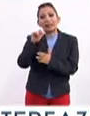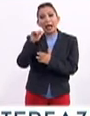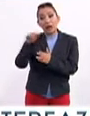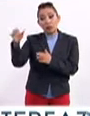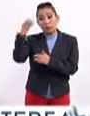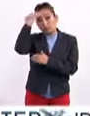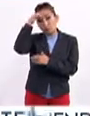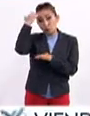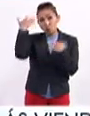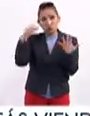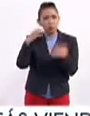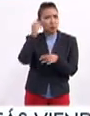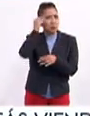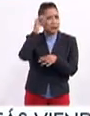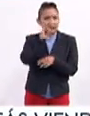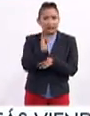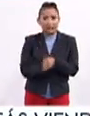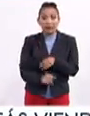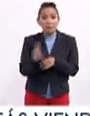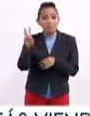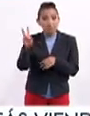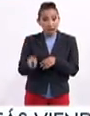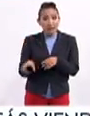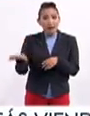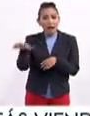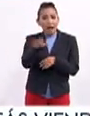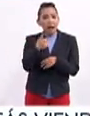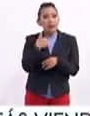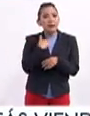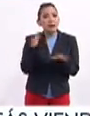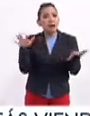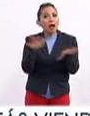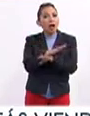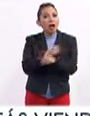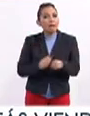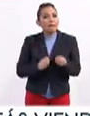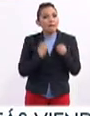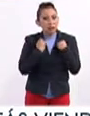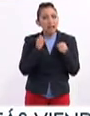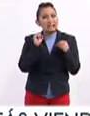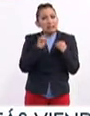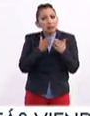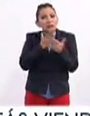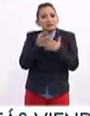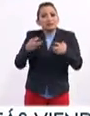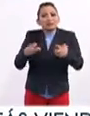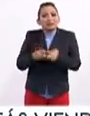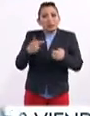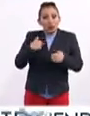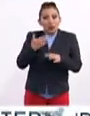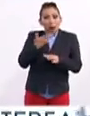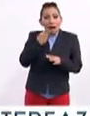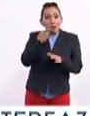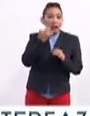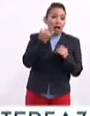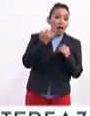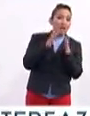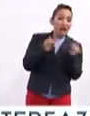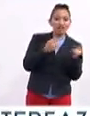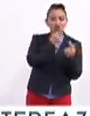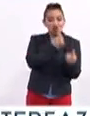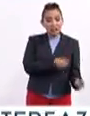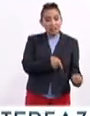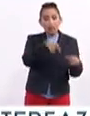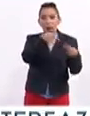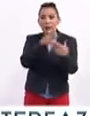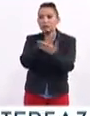una experiencia inolvidable. O sea, realmente es algo que a mí me cambió la vida. Sí entras un poco nervioso y mismo yo ya hablaba la lengua desde niño y todo,